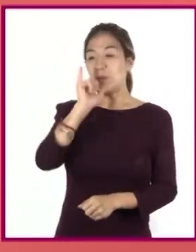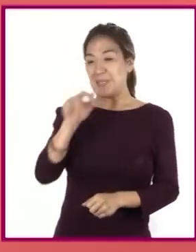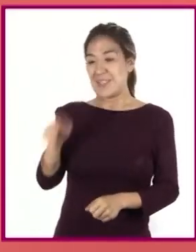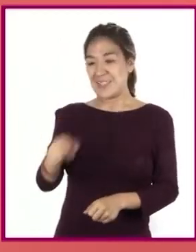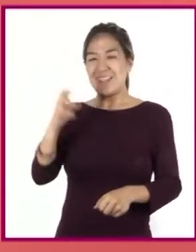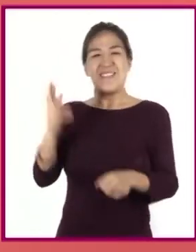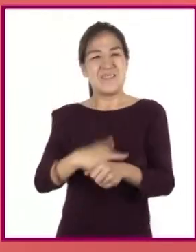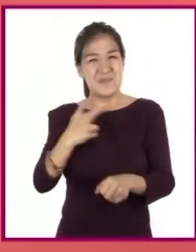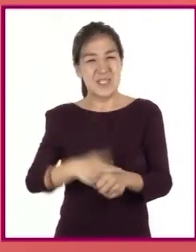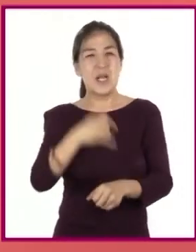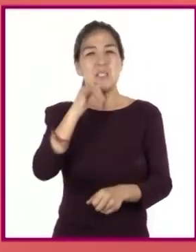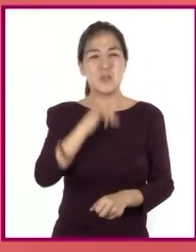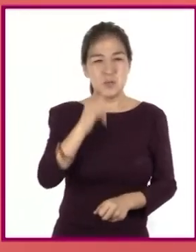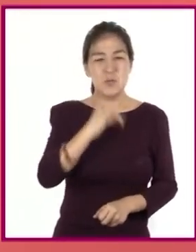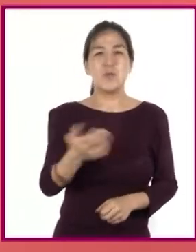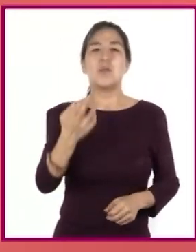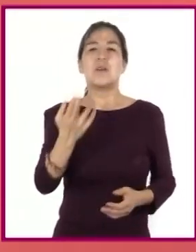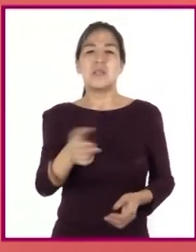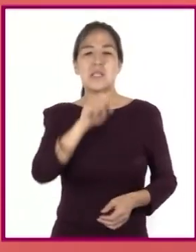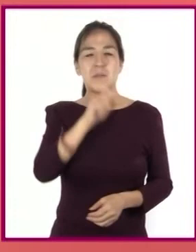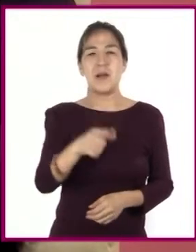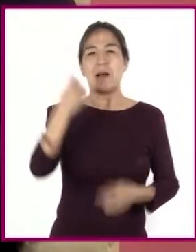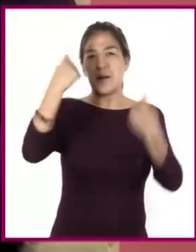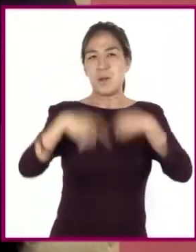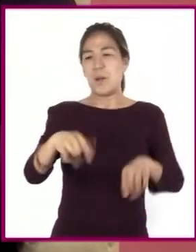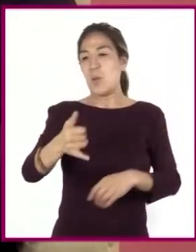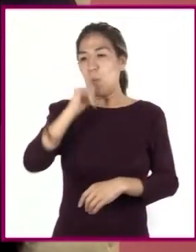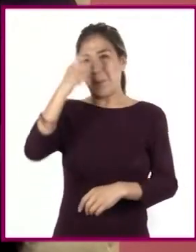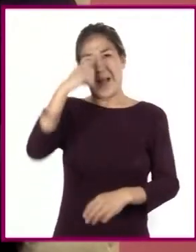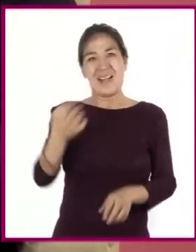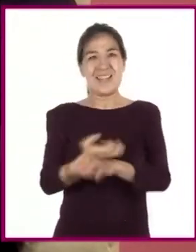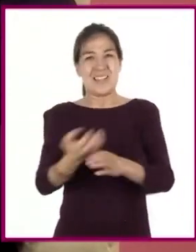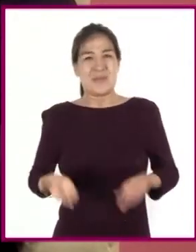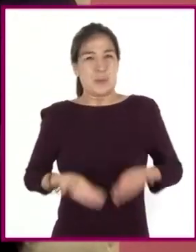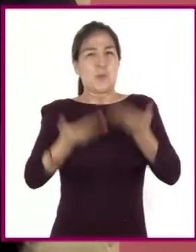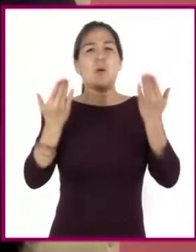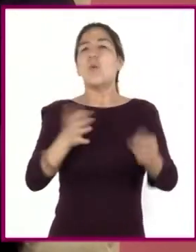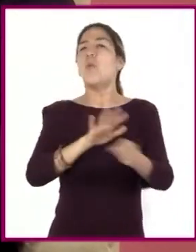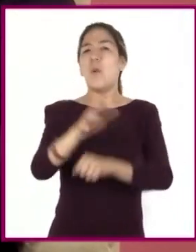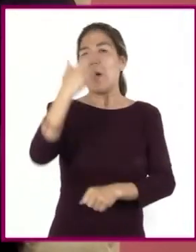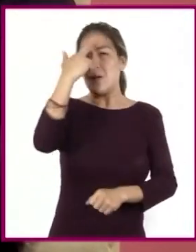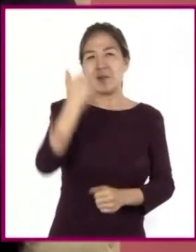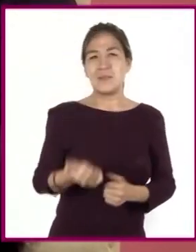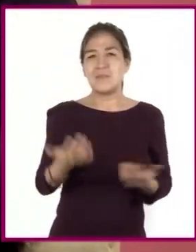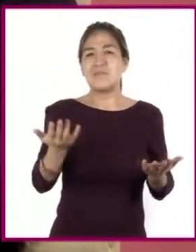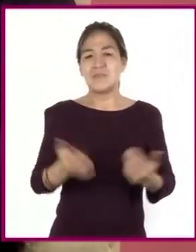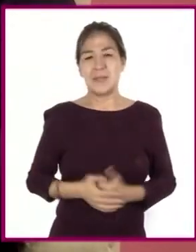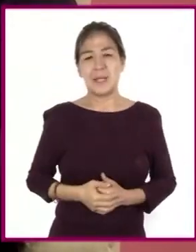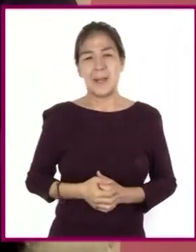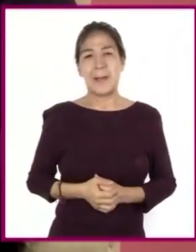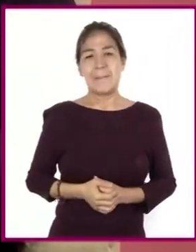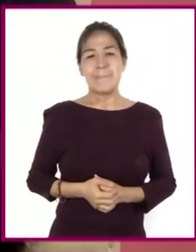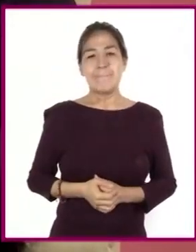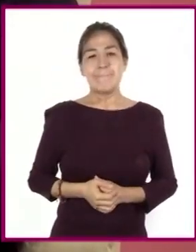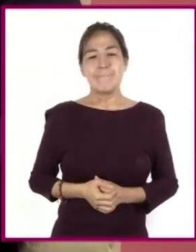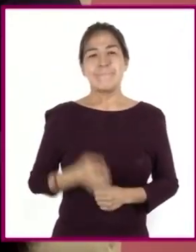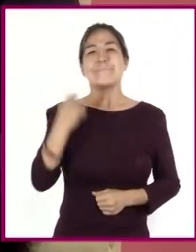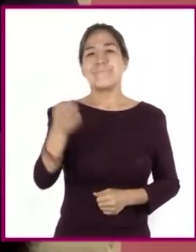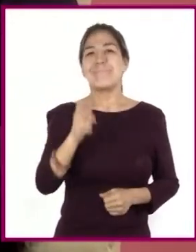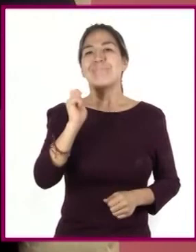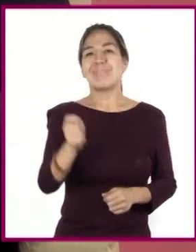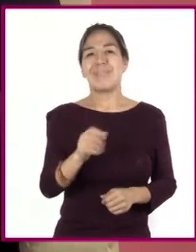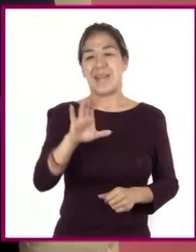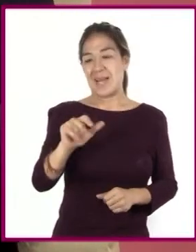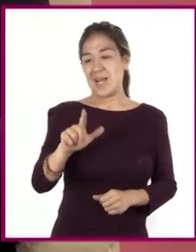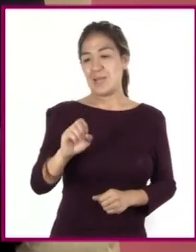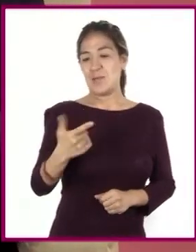como refrescos, jugos o bebidas energéticas? El problema es que tienen una gran cantidad de